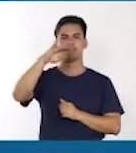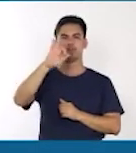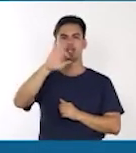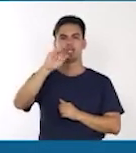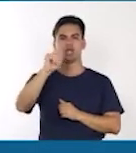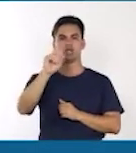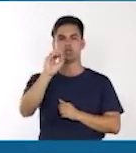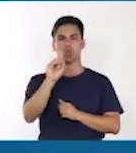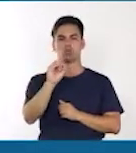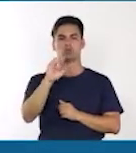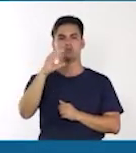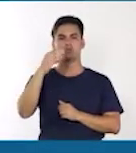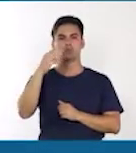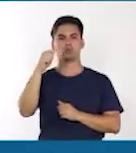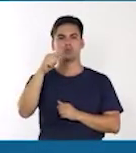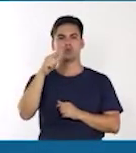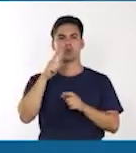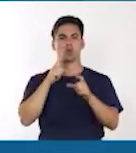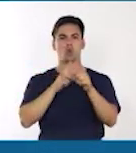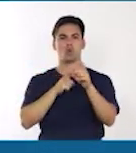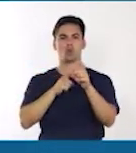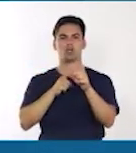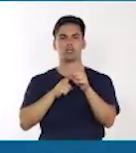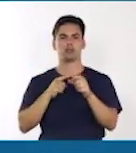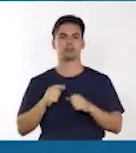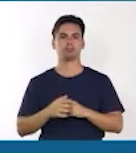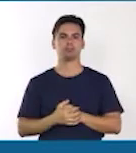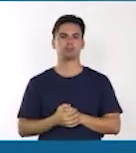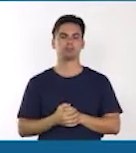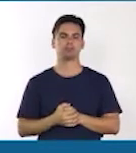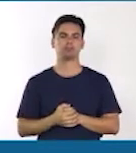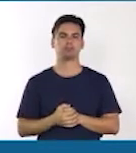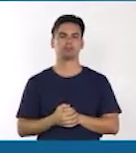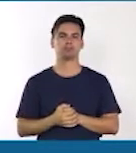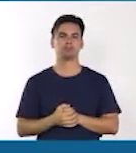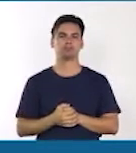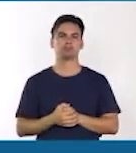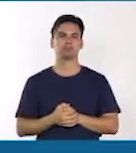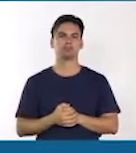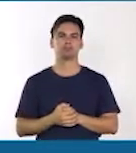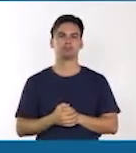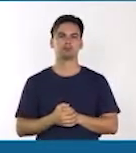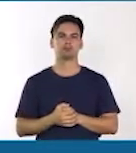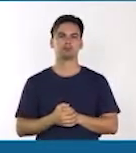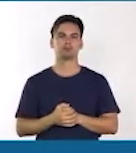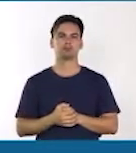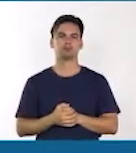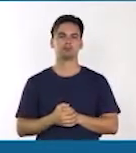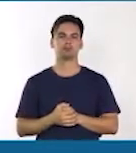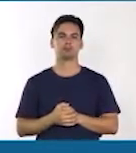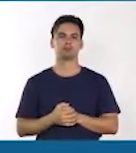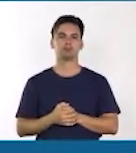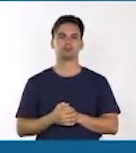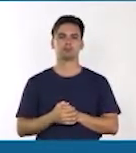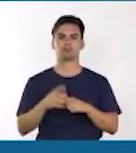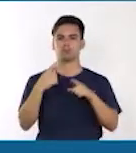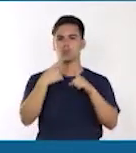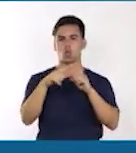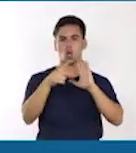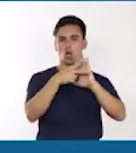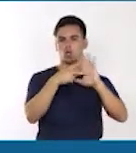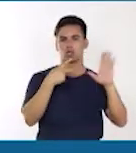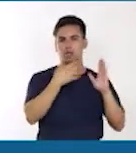En el otro sitio, fidelcastro.cu, es un sitio, digamos que es el más completo sobre Fidel